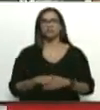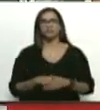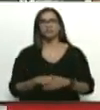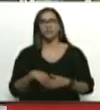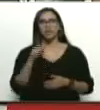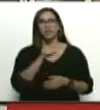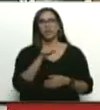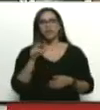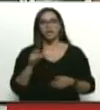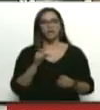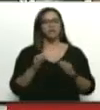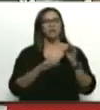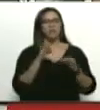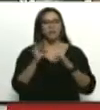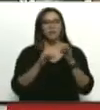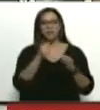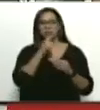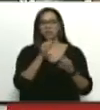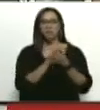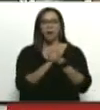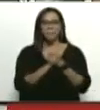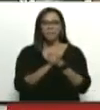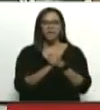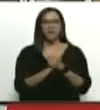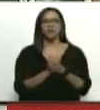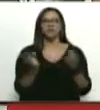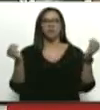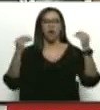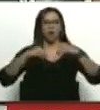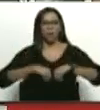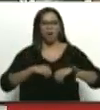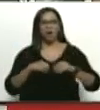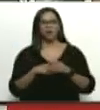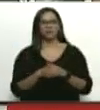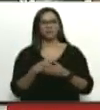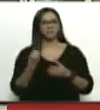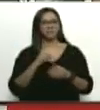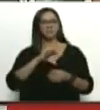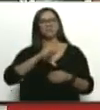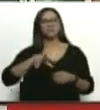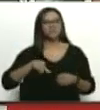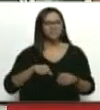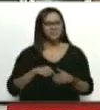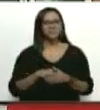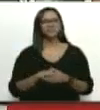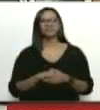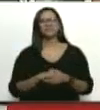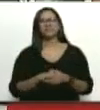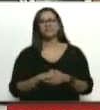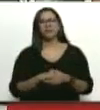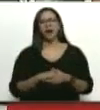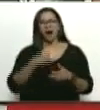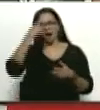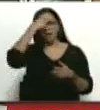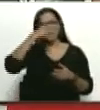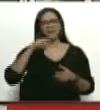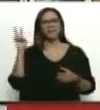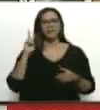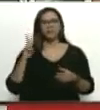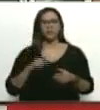gente declarando quiénes son sus amigos, sus negocios, cómo robaron al pueblo de